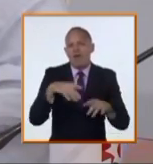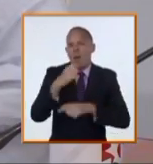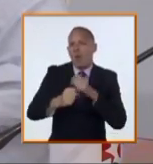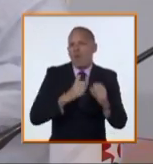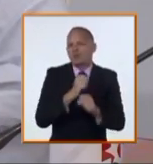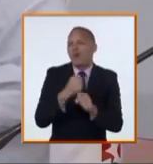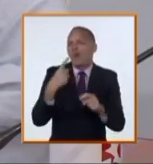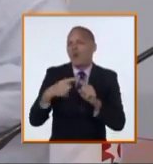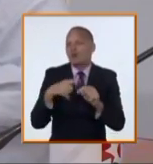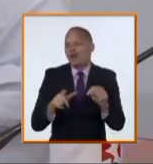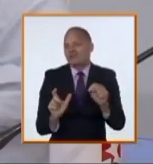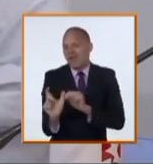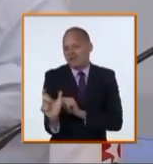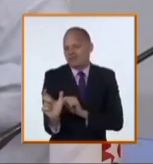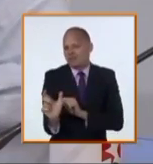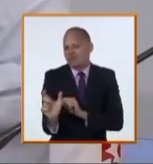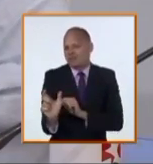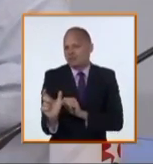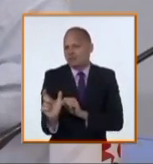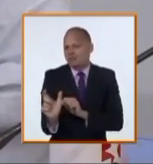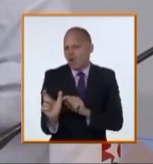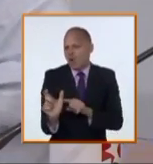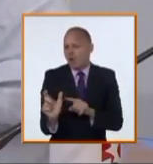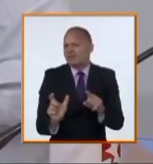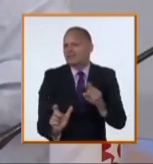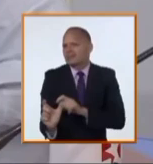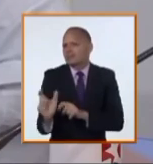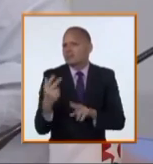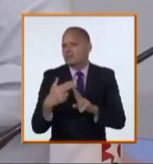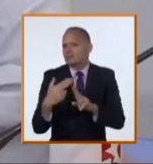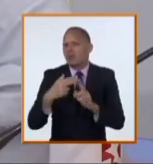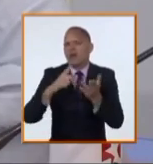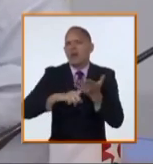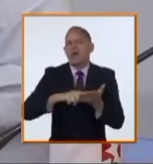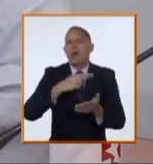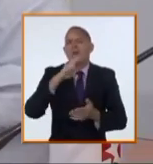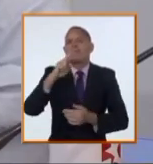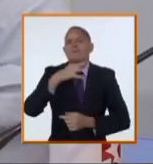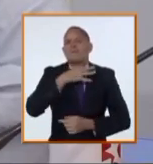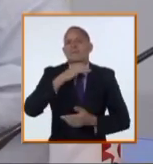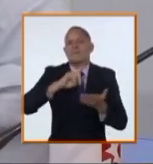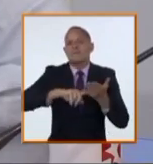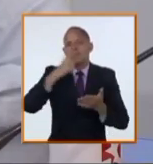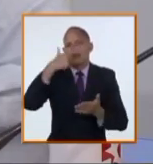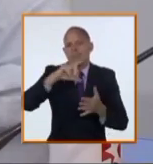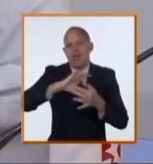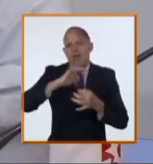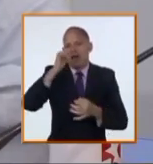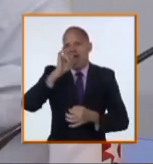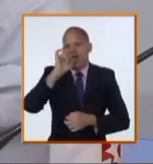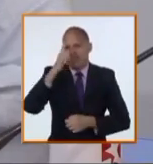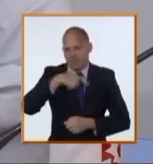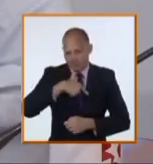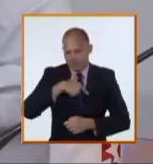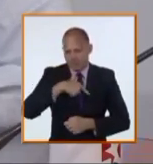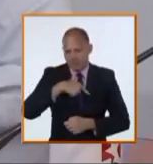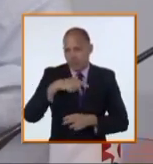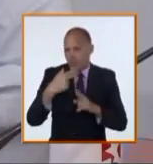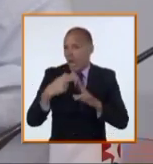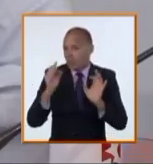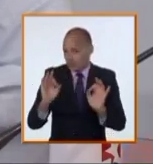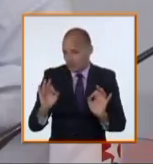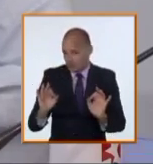tarjetas prepagadas Porque si bien Es cierto que el mundo utiliza los medios de pago digitales estos medios de pago electrónico